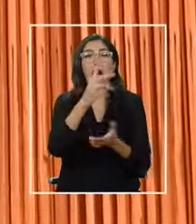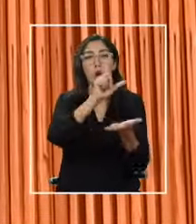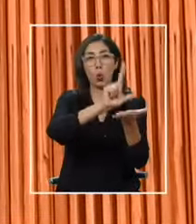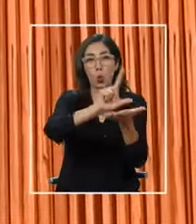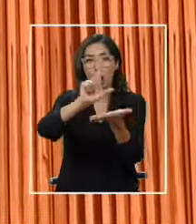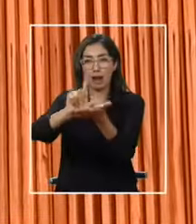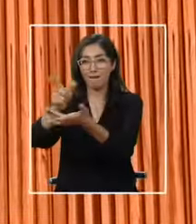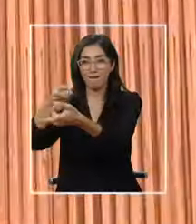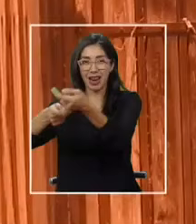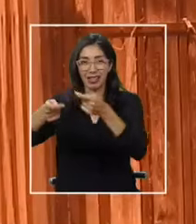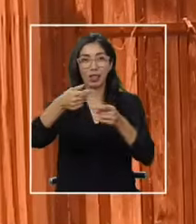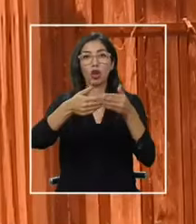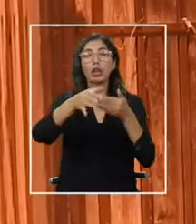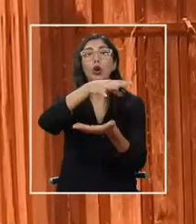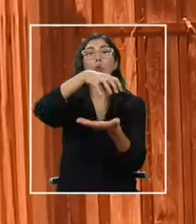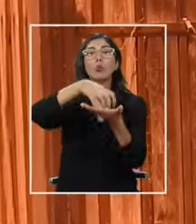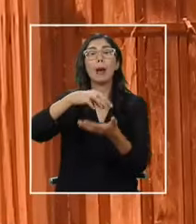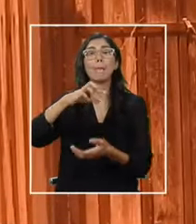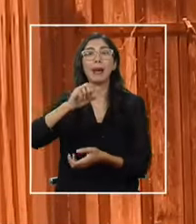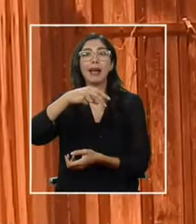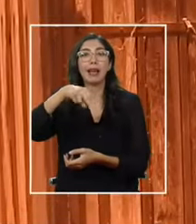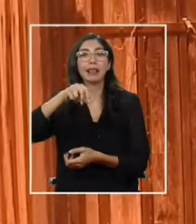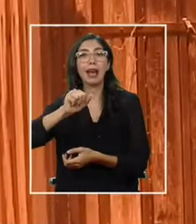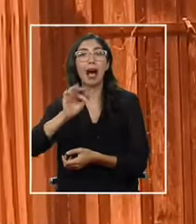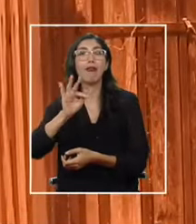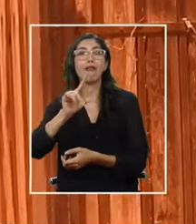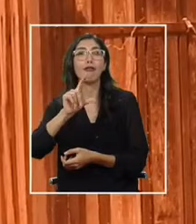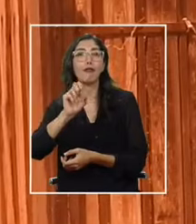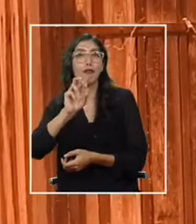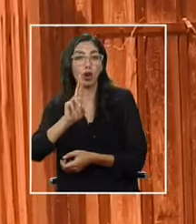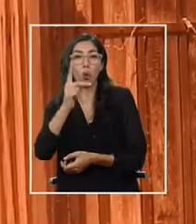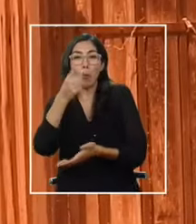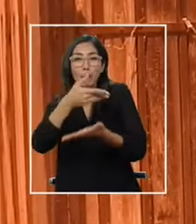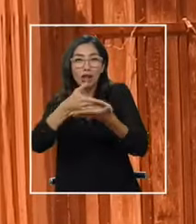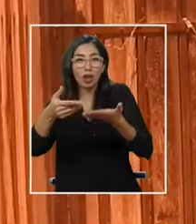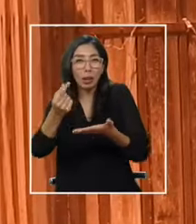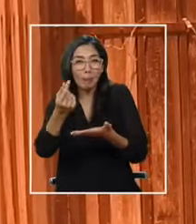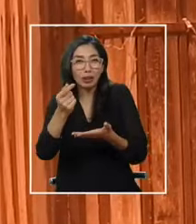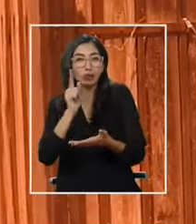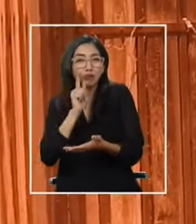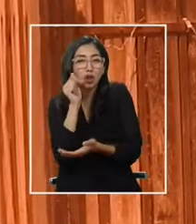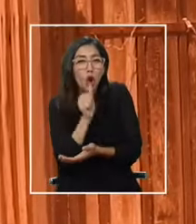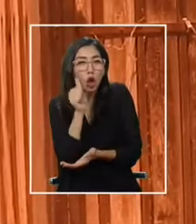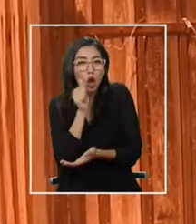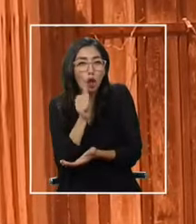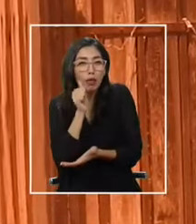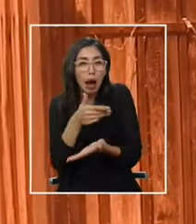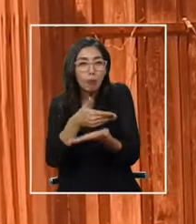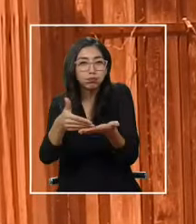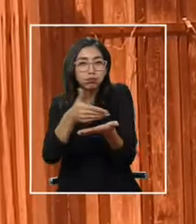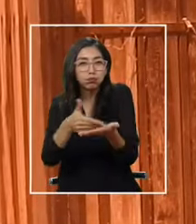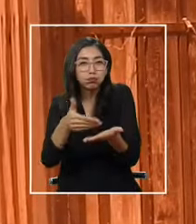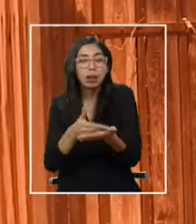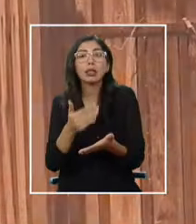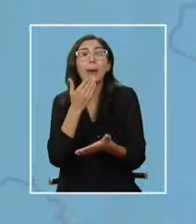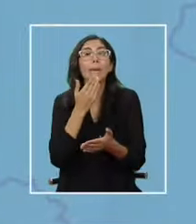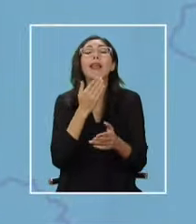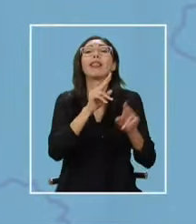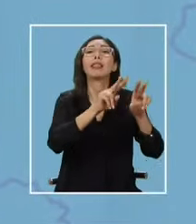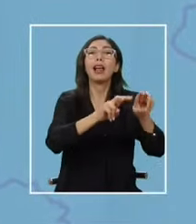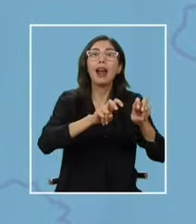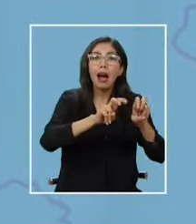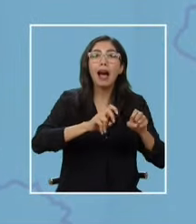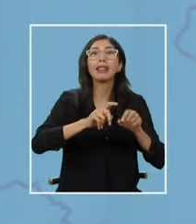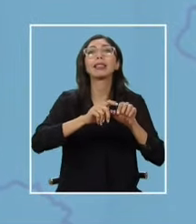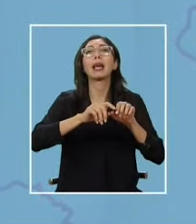Peñaflor para venderla. Ganaban 1 millón de pesos diario. Además, contaban con domicilios de acopio en Talagante, El Monte y la